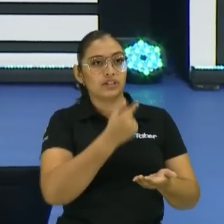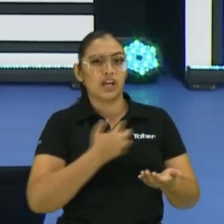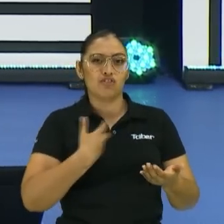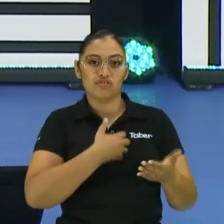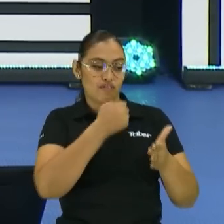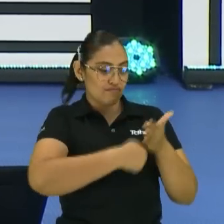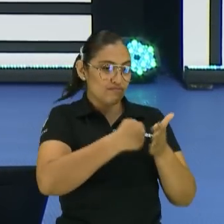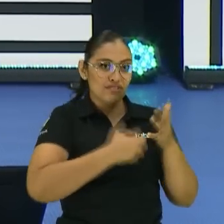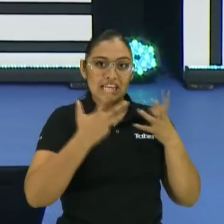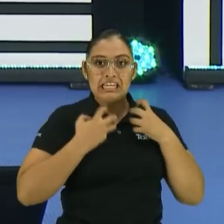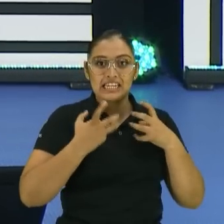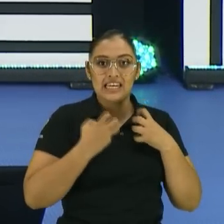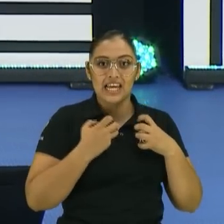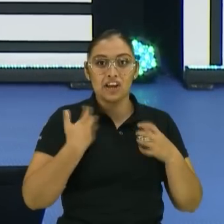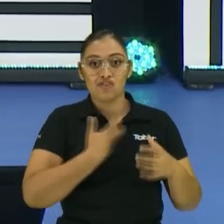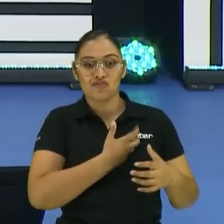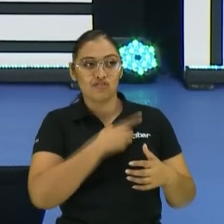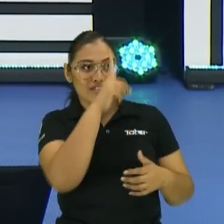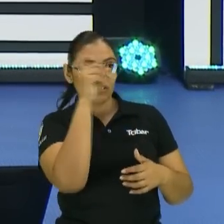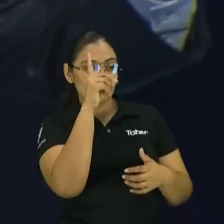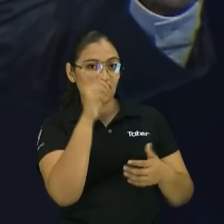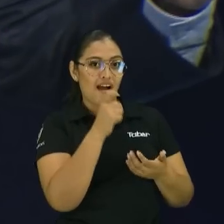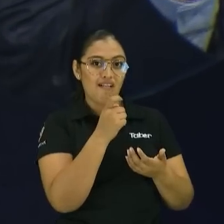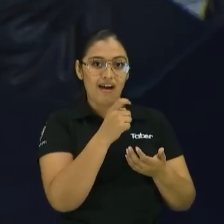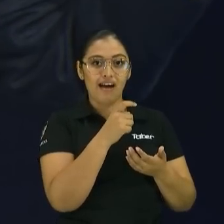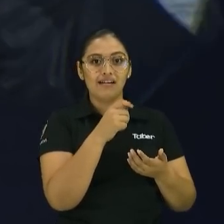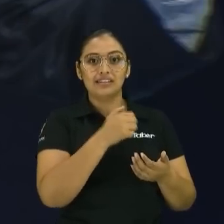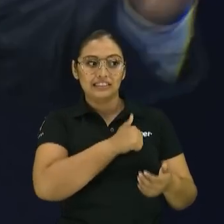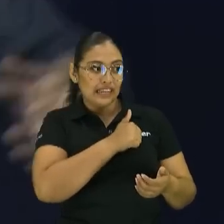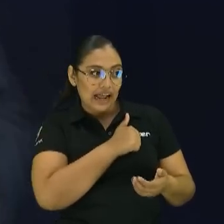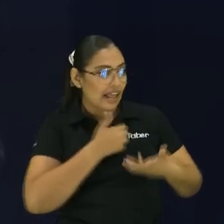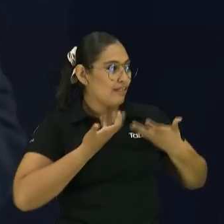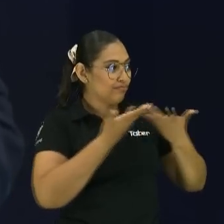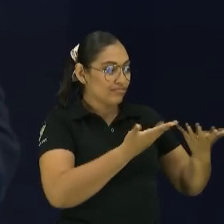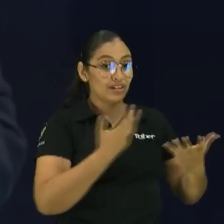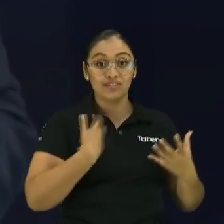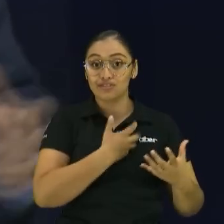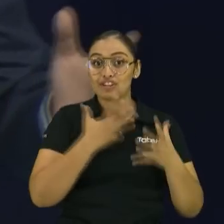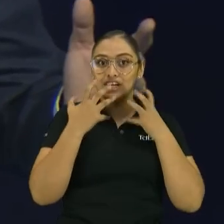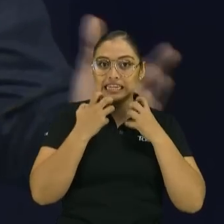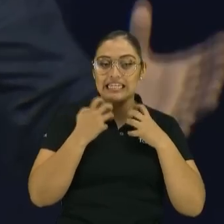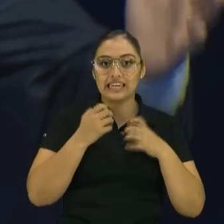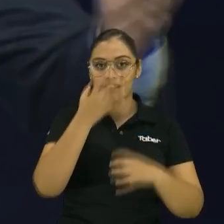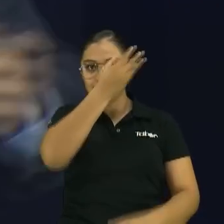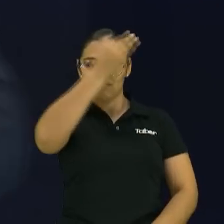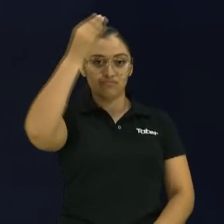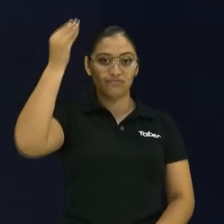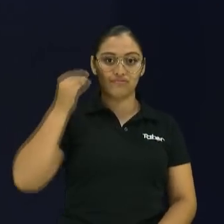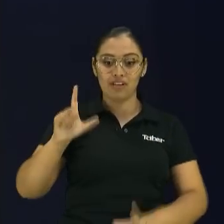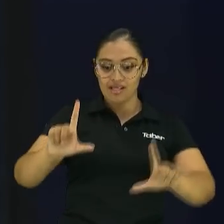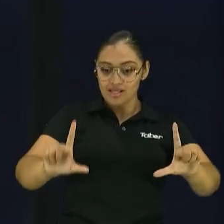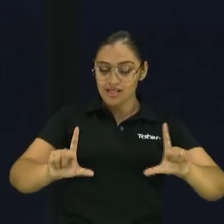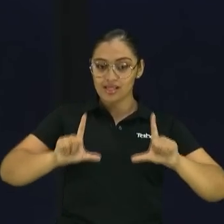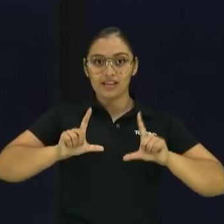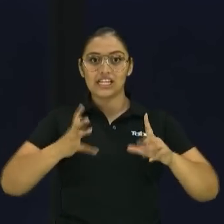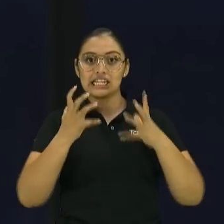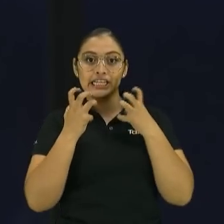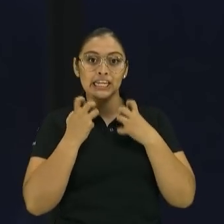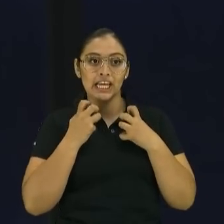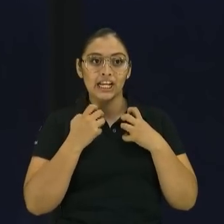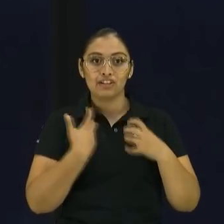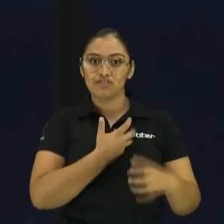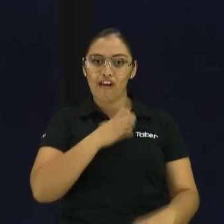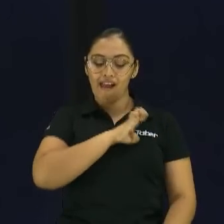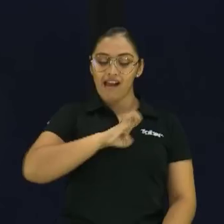a clases y entregábamos nuestros trabajos porque luchamos por tener ese título maravilloso ese cartón como decimos en El Salvador y